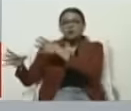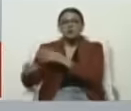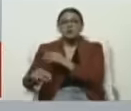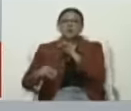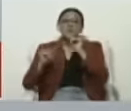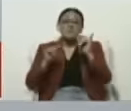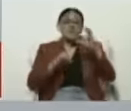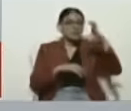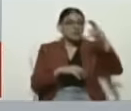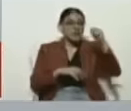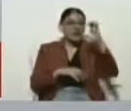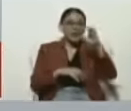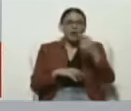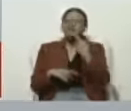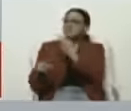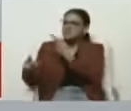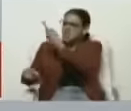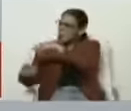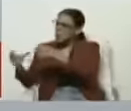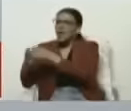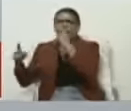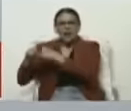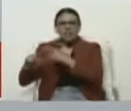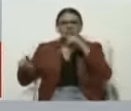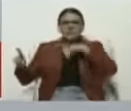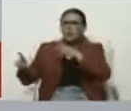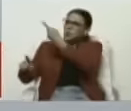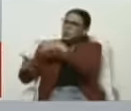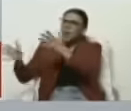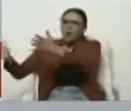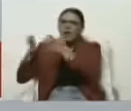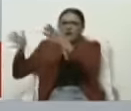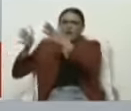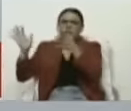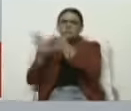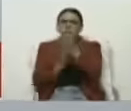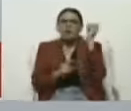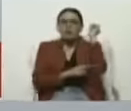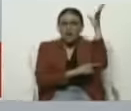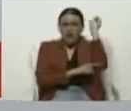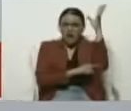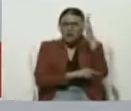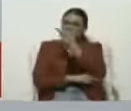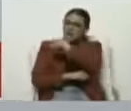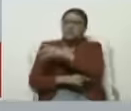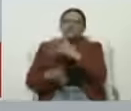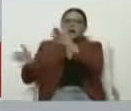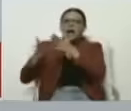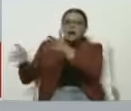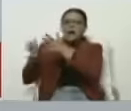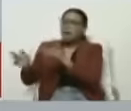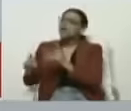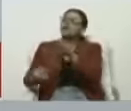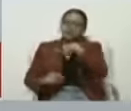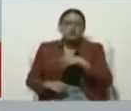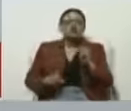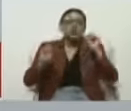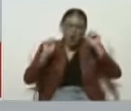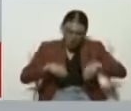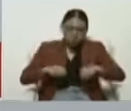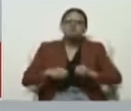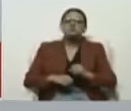Juan Carlos Zamora, ganó Zulme Ávila, ganó Pedro Antonio Abreu, ganó Adrián Azuaje. Y nosotros dijimos,